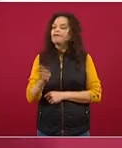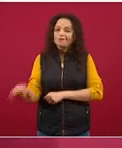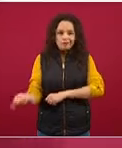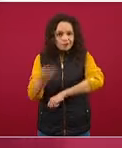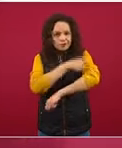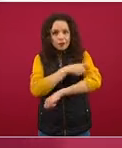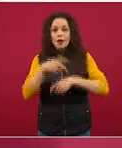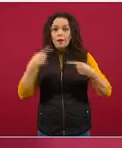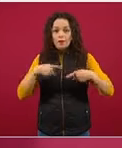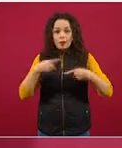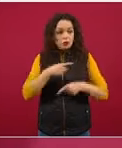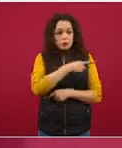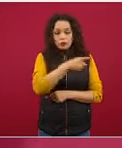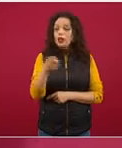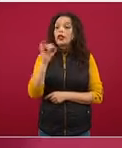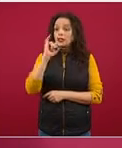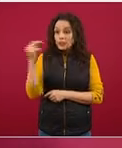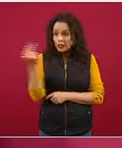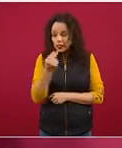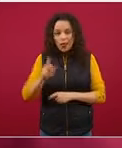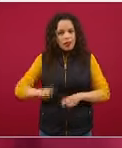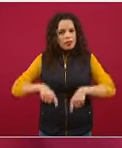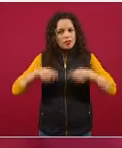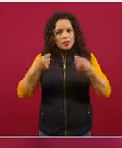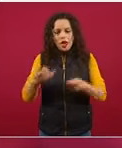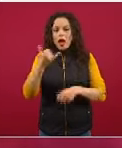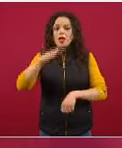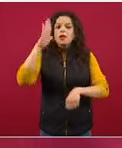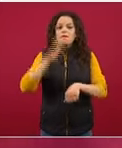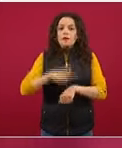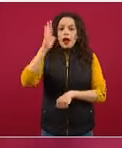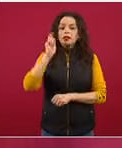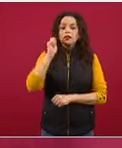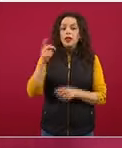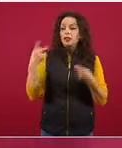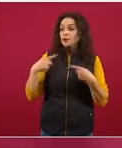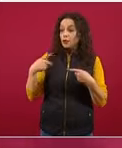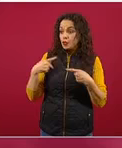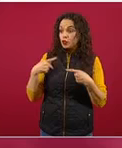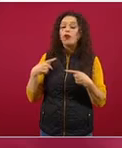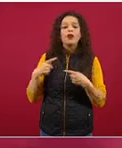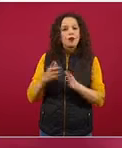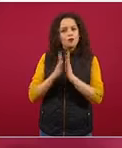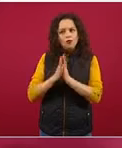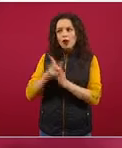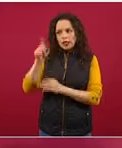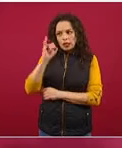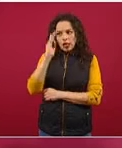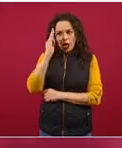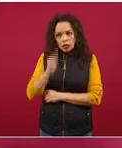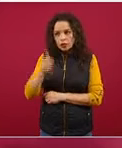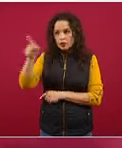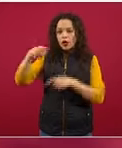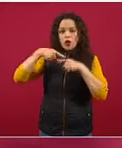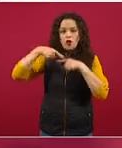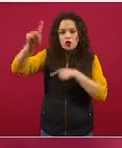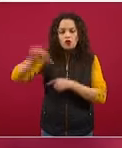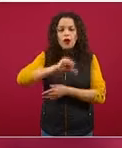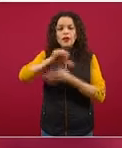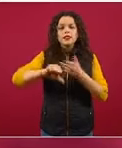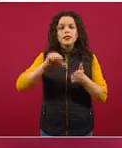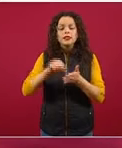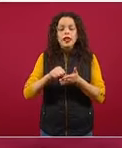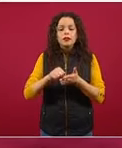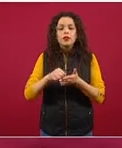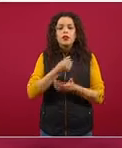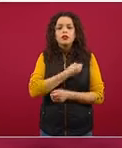invitamos también sobre todo a las personas que se les va a aplicar una vacuna a que la acepten, a que acudan a su centro de salud, a su unidad de